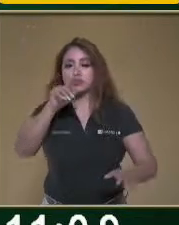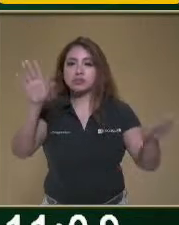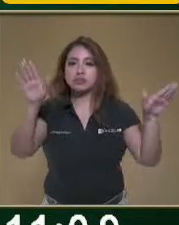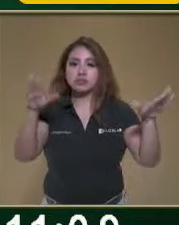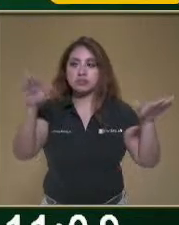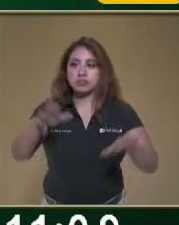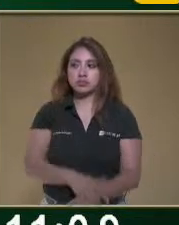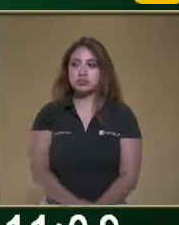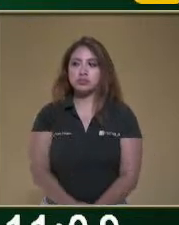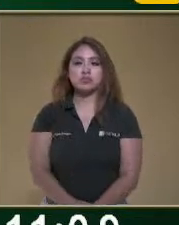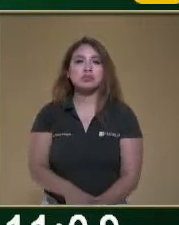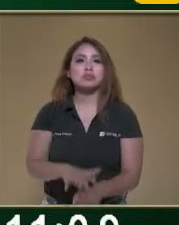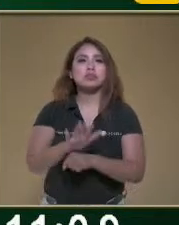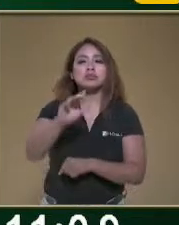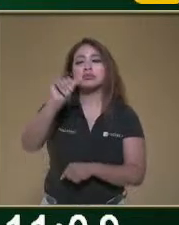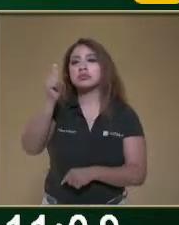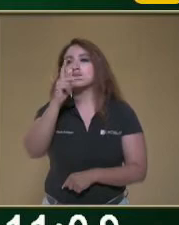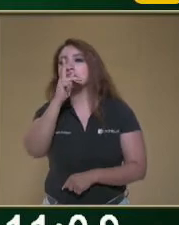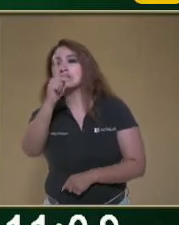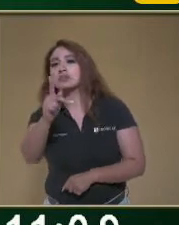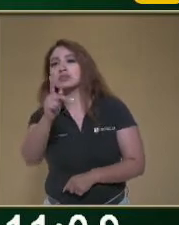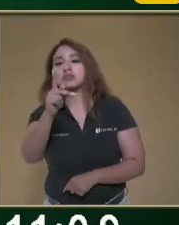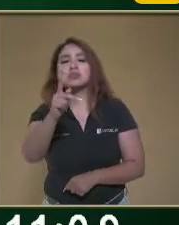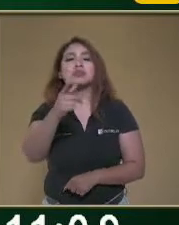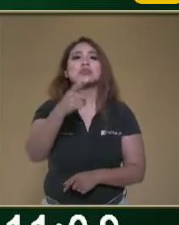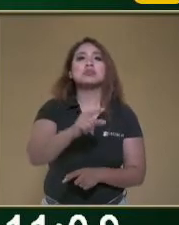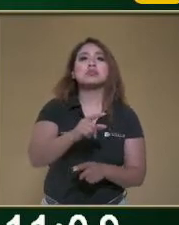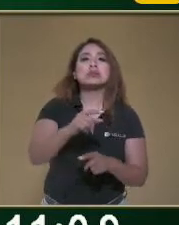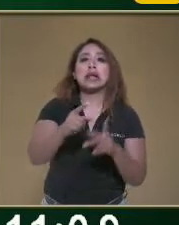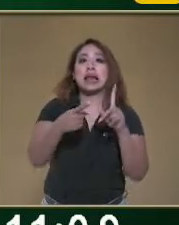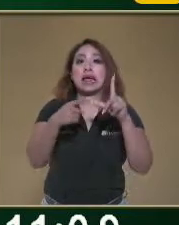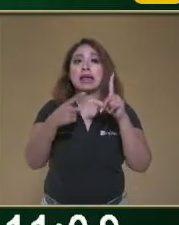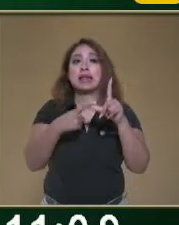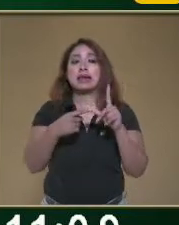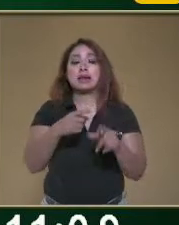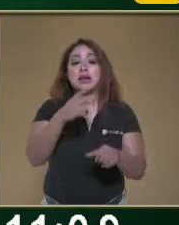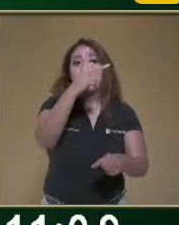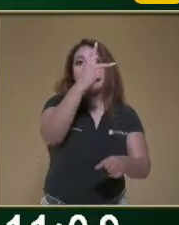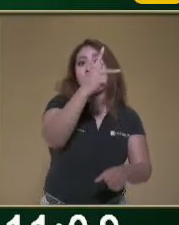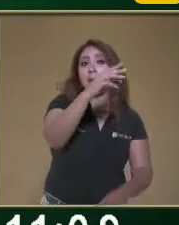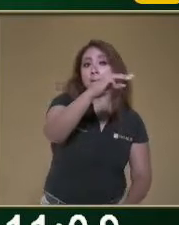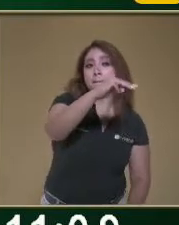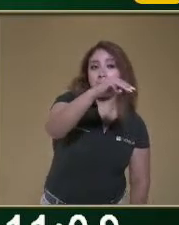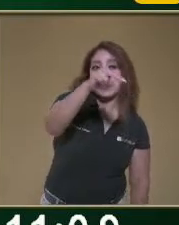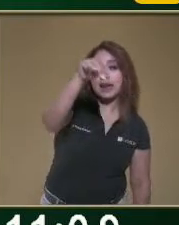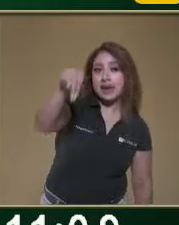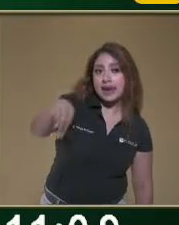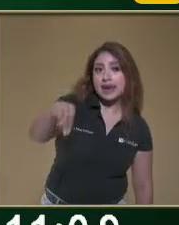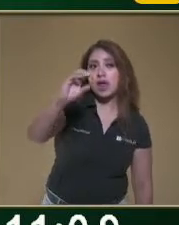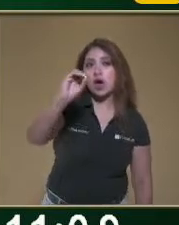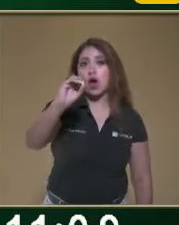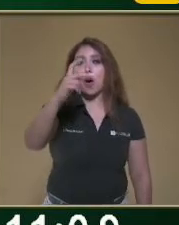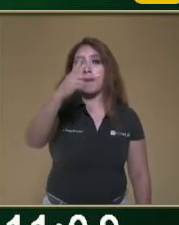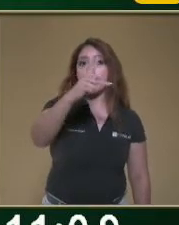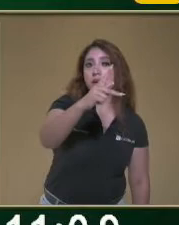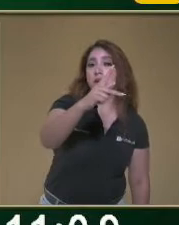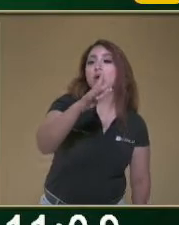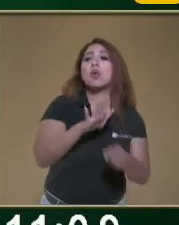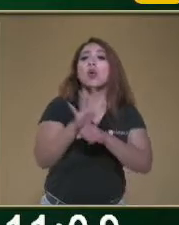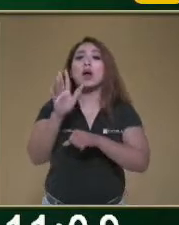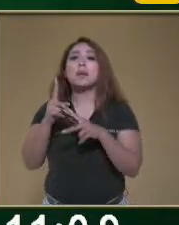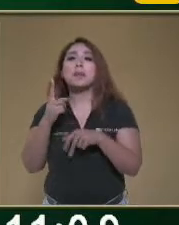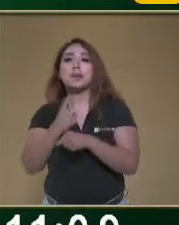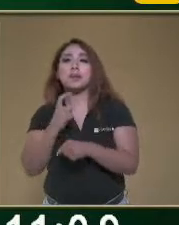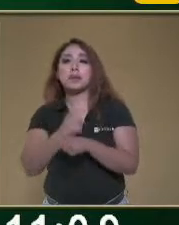está primero, la N o la P? Primero está la N de Nadia y luego la P de Pedro.